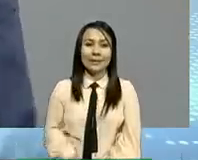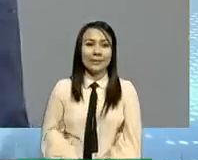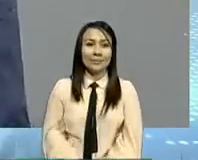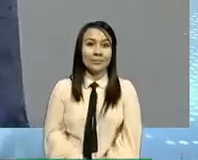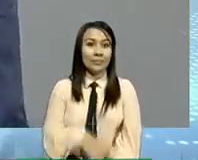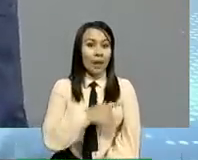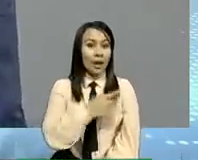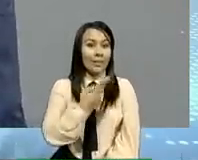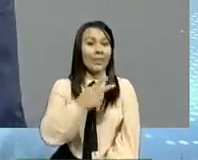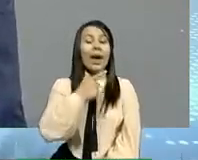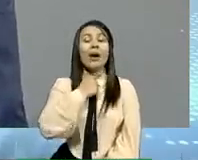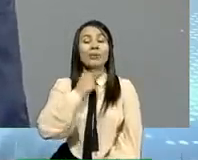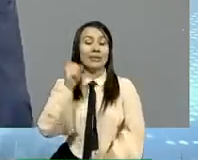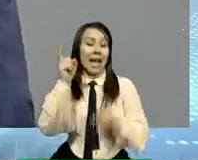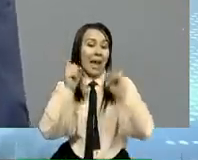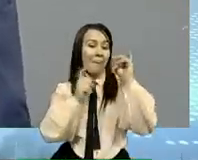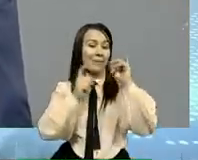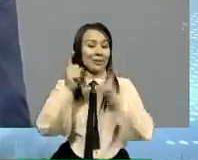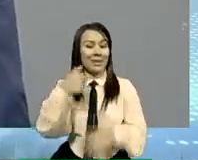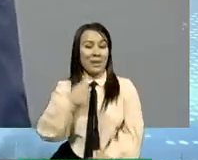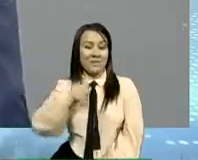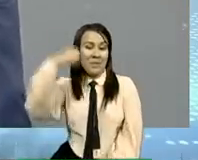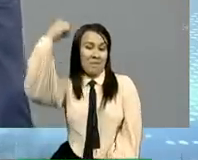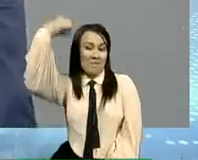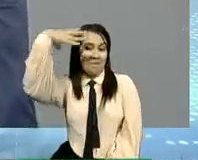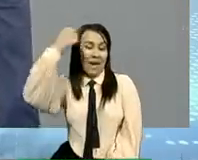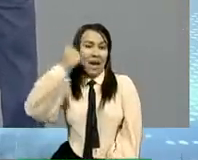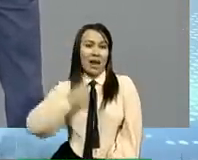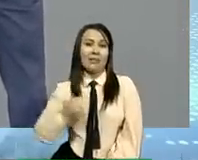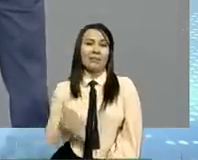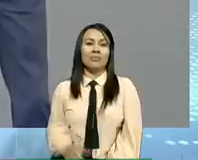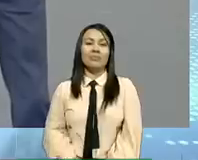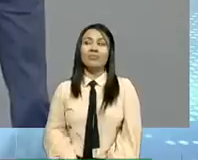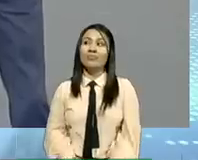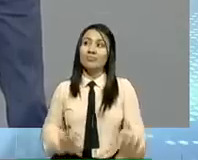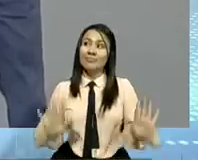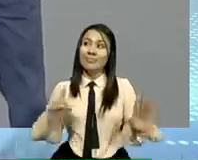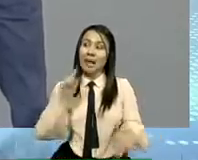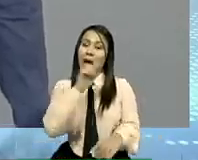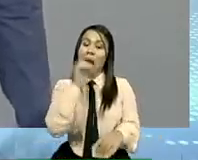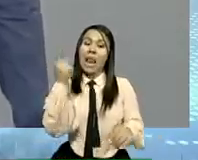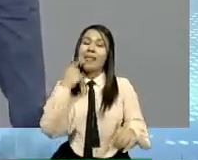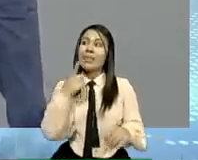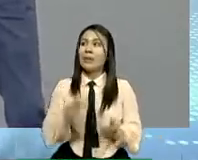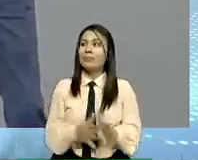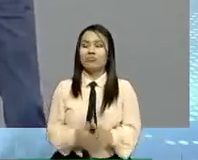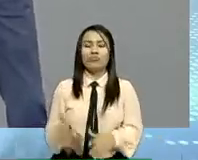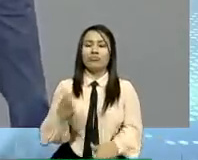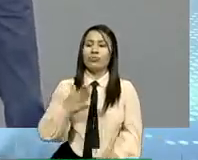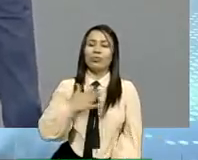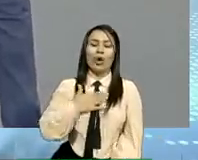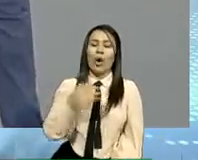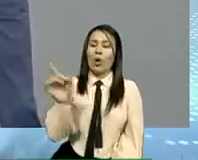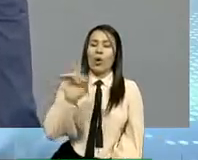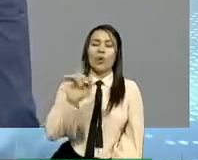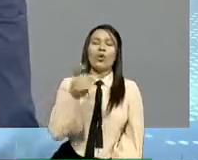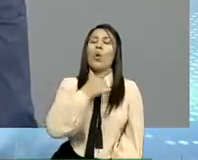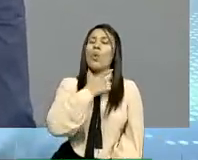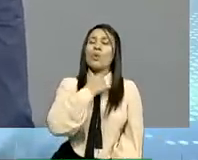también está emocionado por el paraguas que estamos utilizando mañana de hoy, ya lo expresó el tocayo. Yo no tengo allá esos gustos